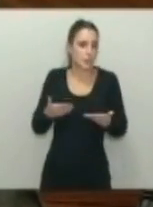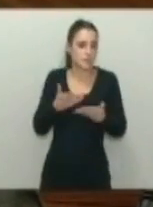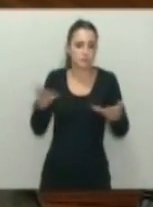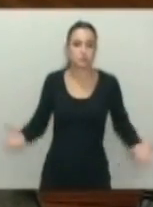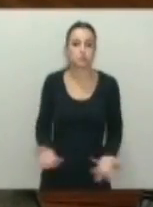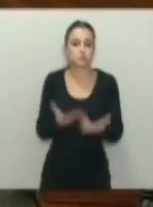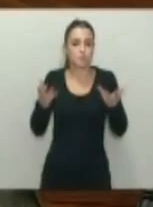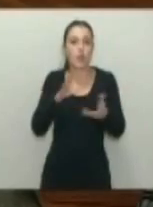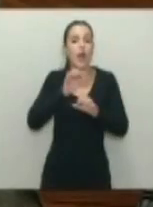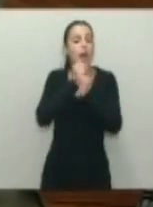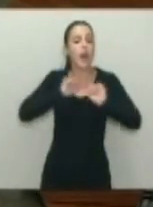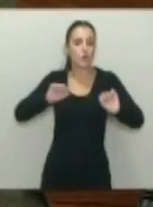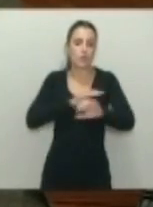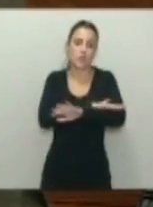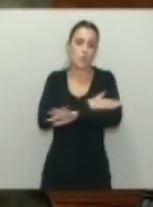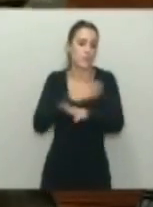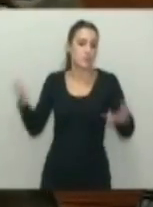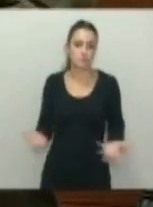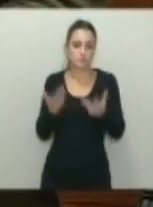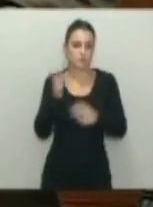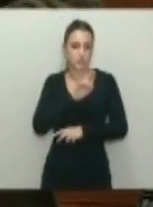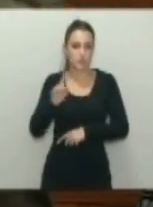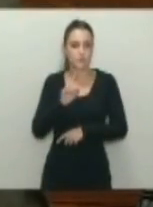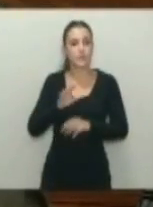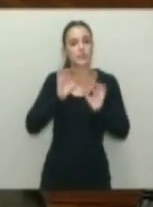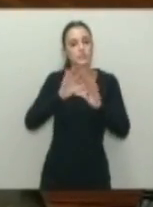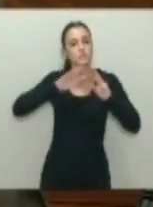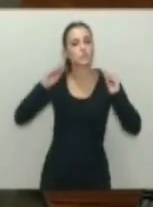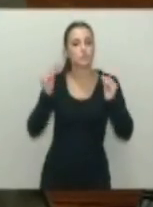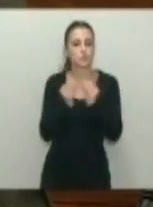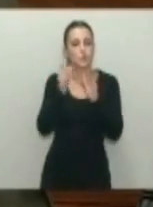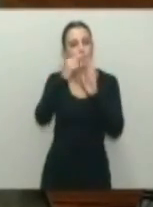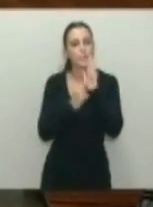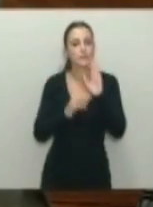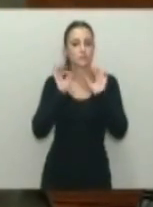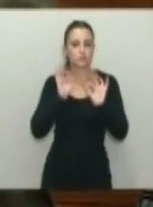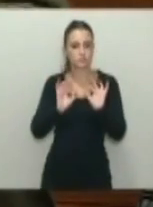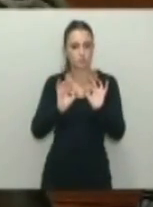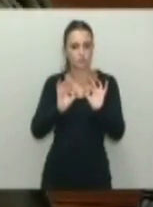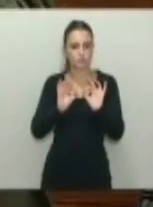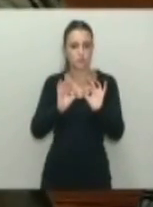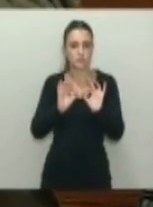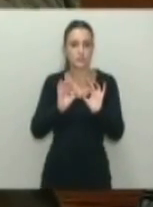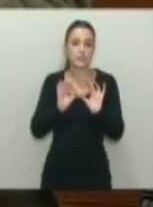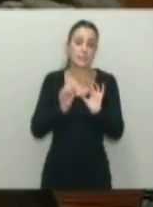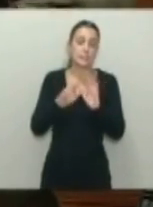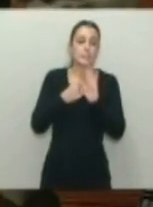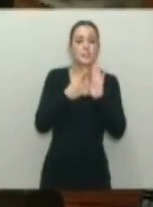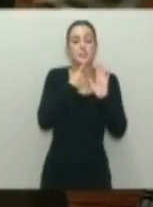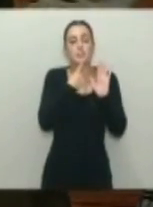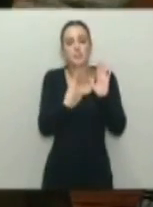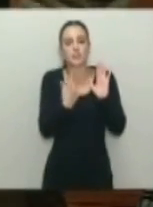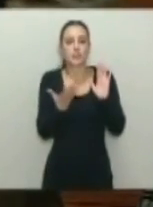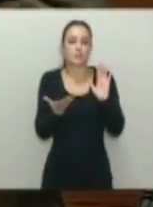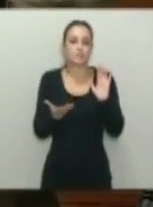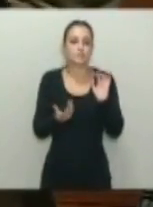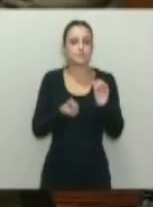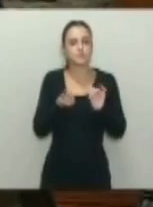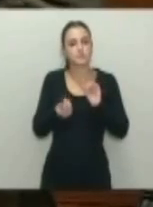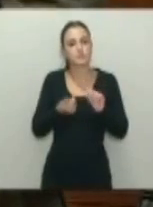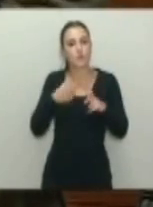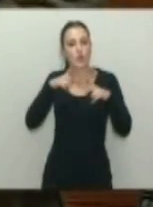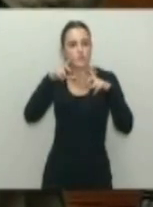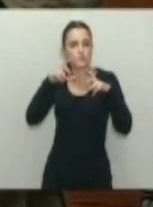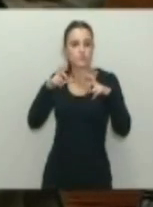Gobierno. En definitiva, todos estos datos desagregados lo que nos muestran es que hay una